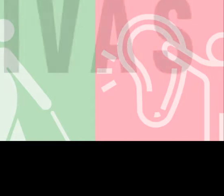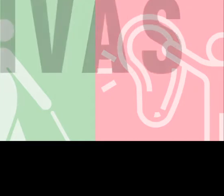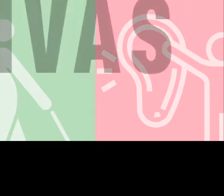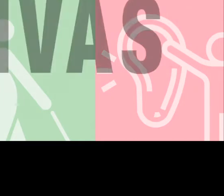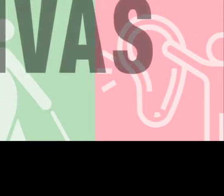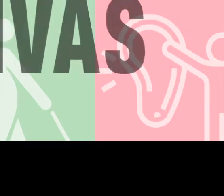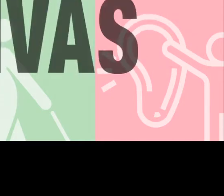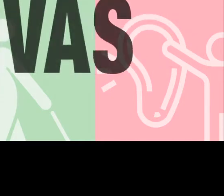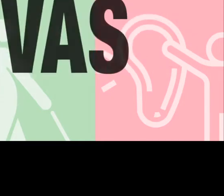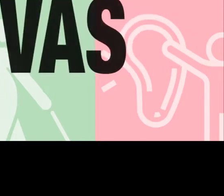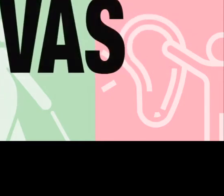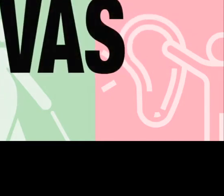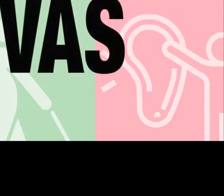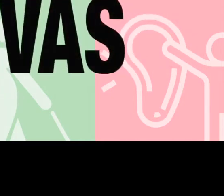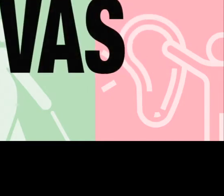Constelaciones colectivas.